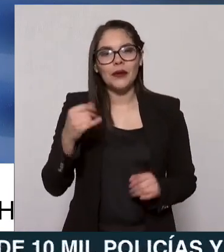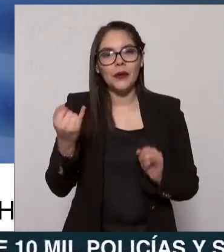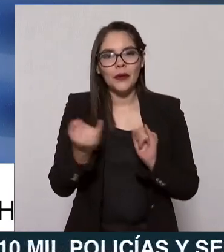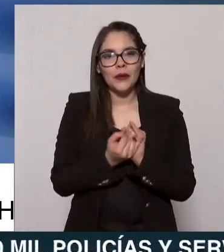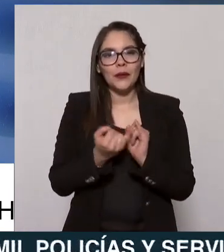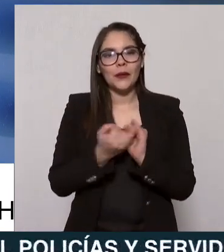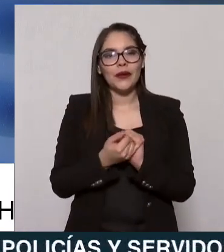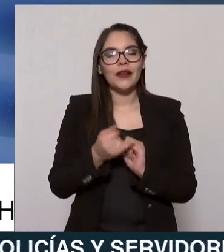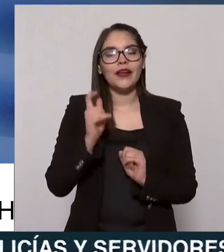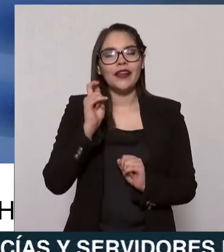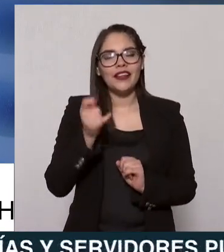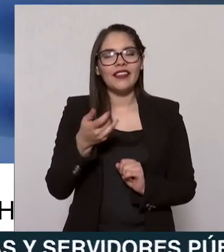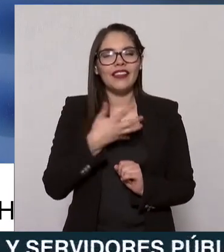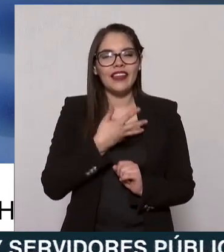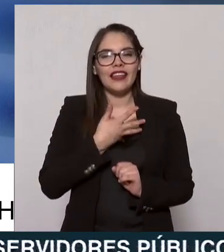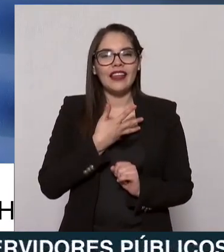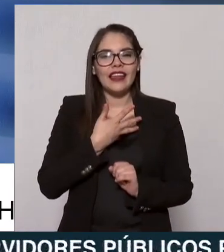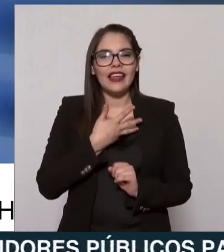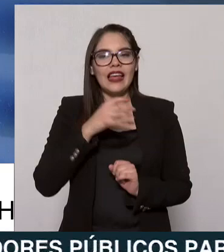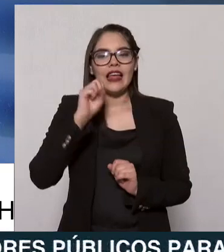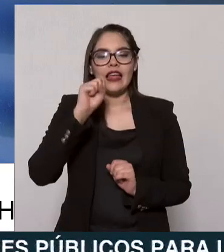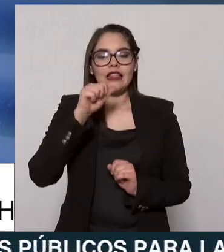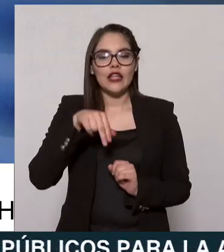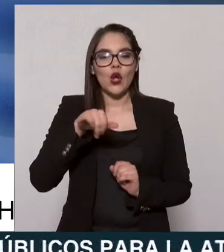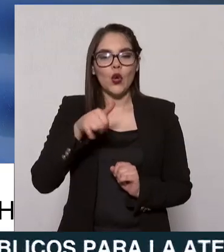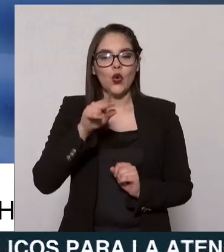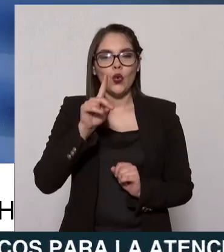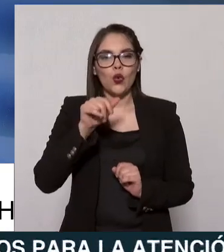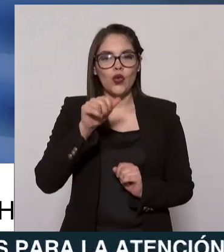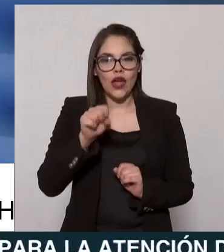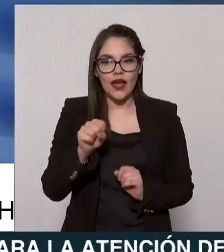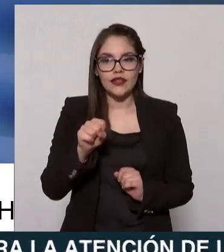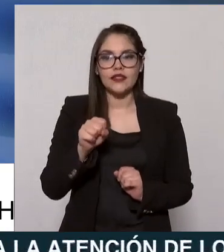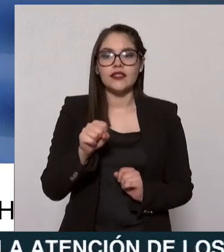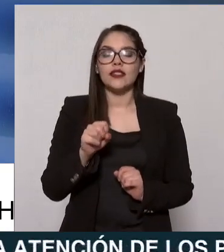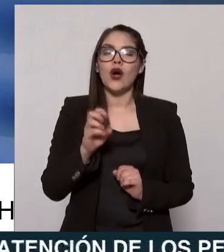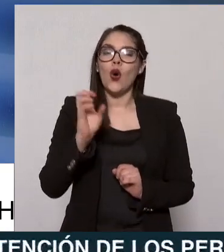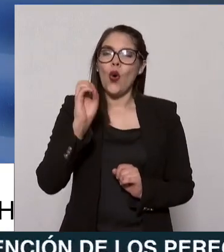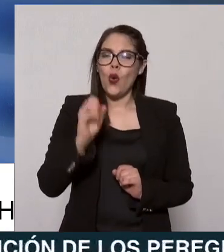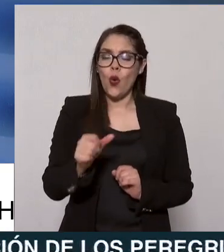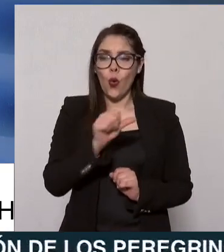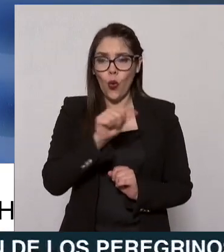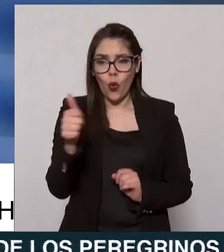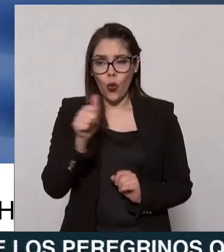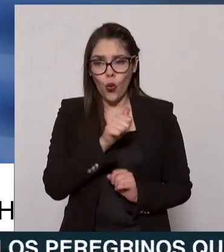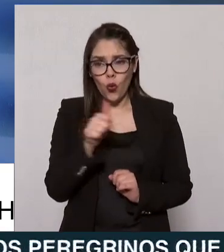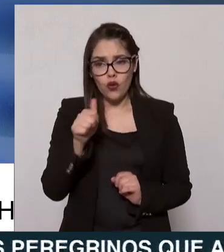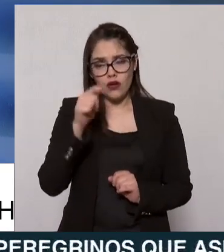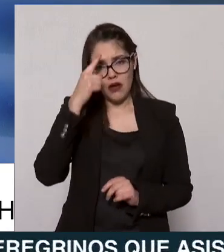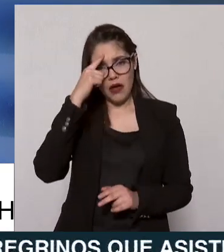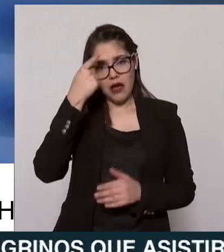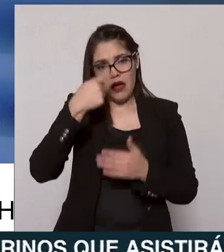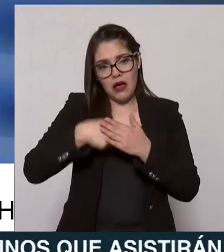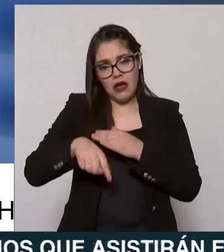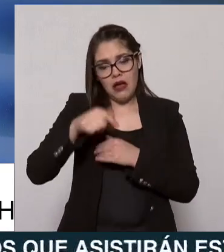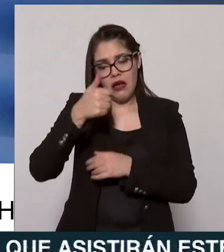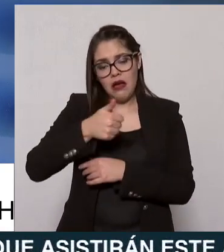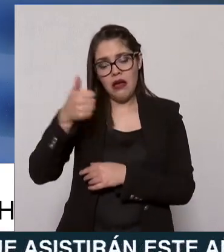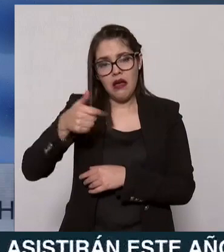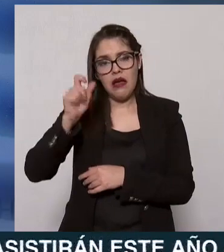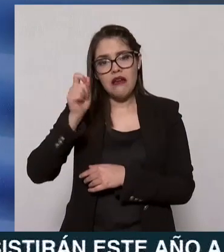también hay, por ejemplo, San Judas Tadeo, hay otras devociones dentro del mismo